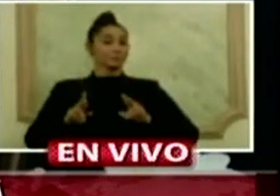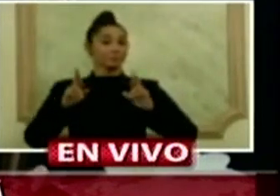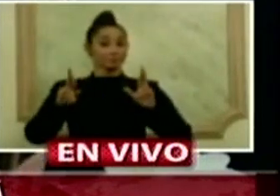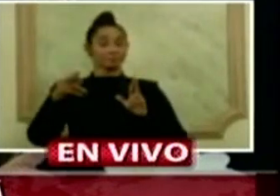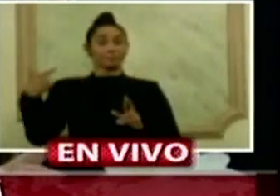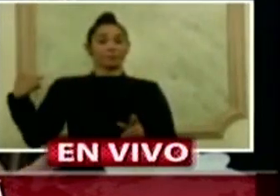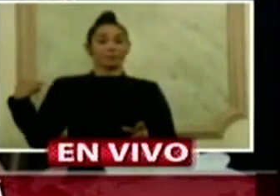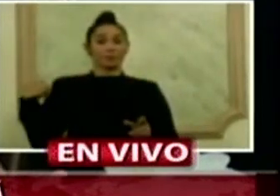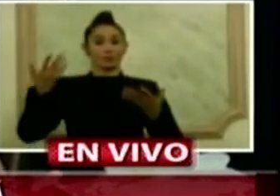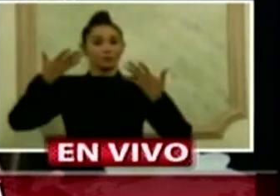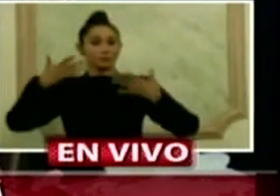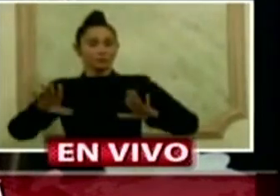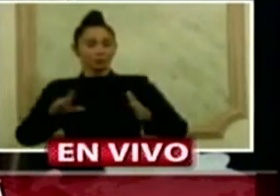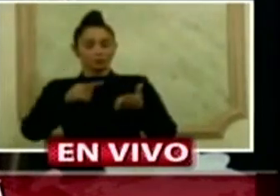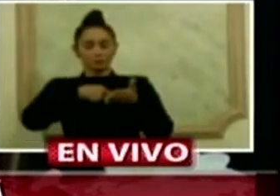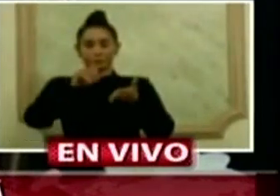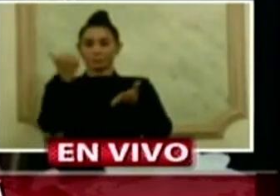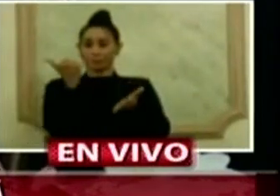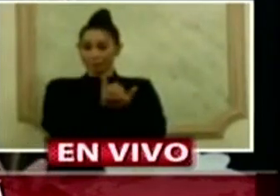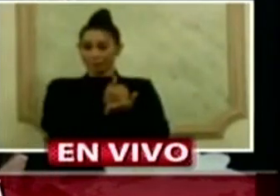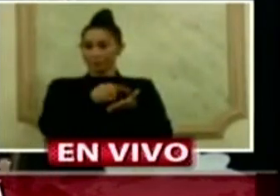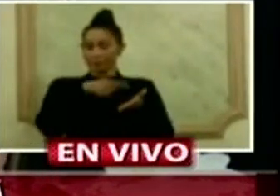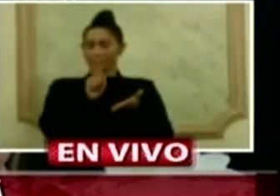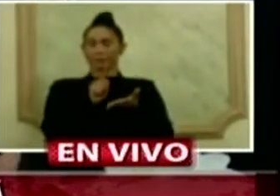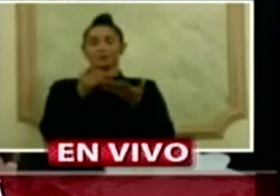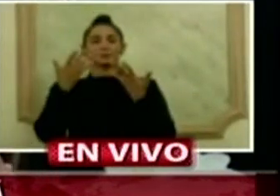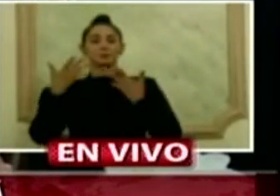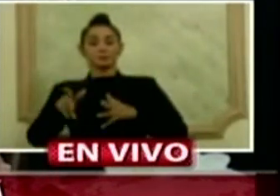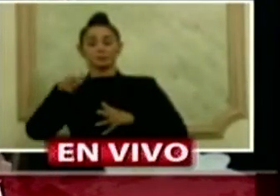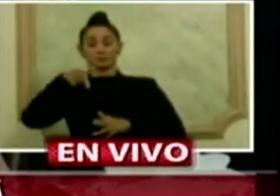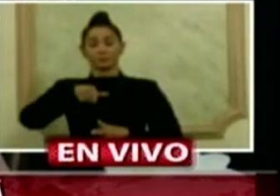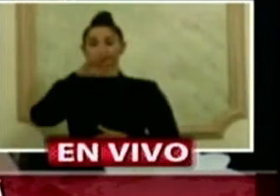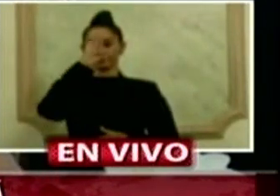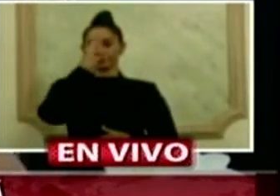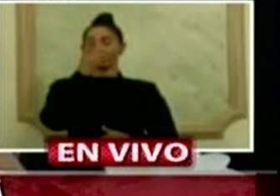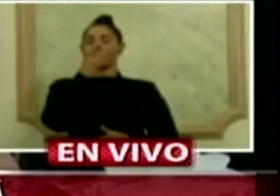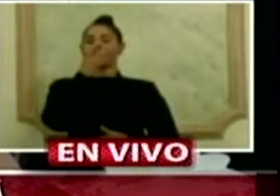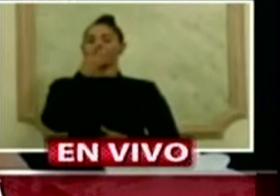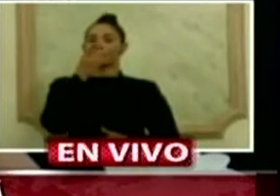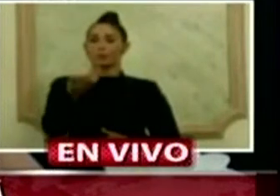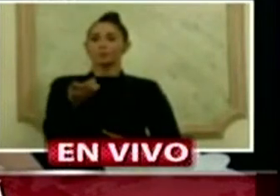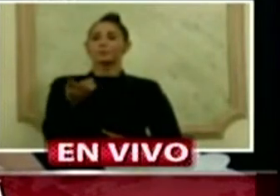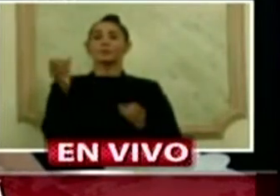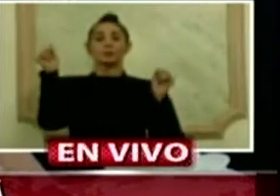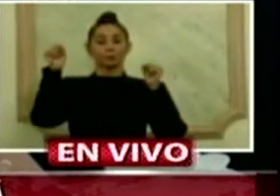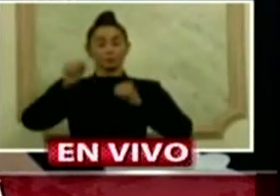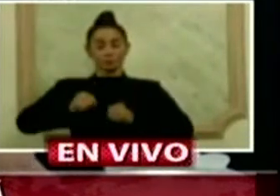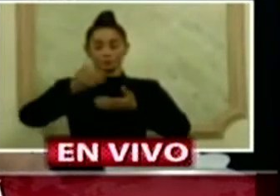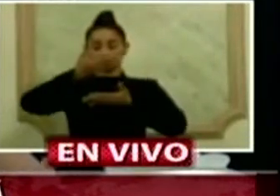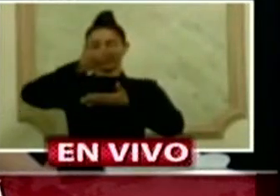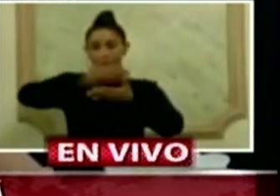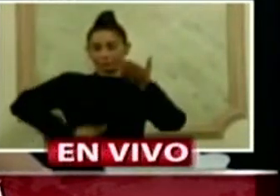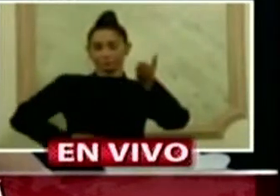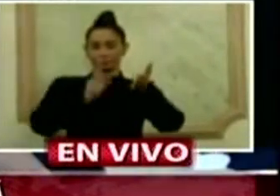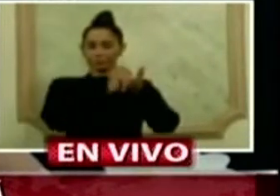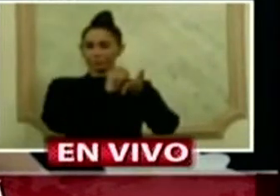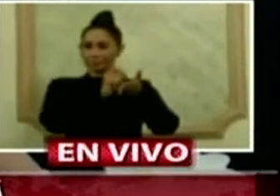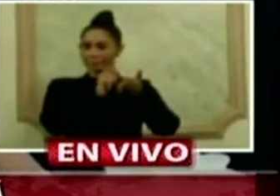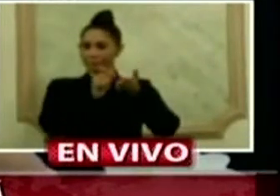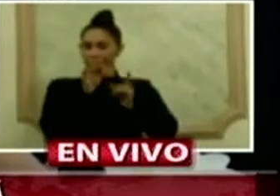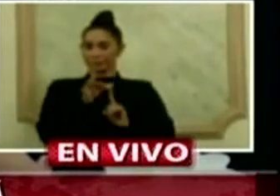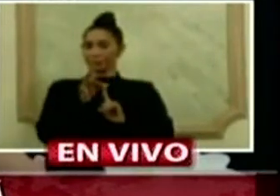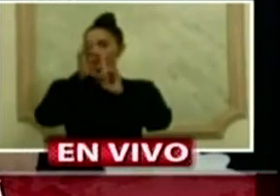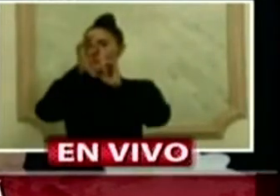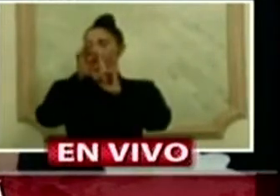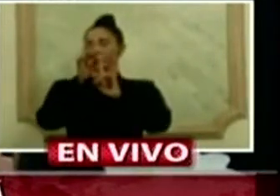estas vacunas estén aprobadas, pues ya el país está en el listado preferencial